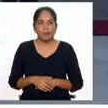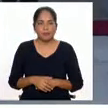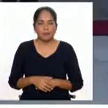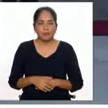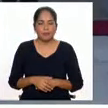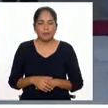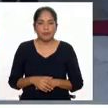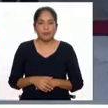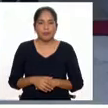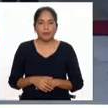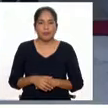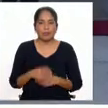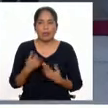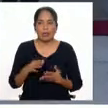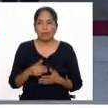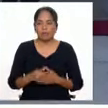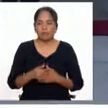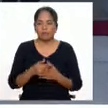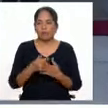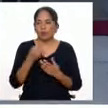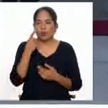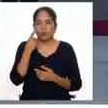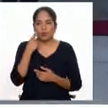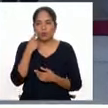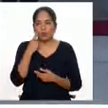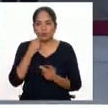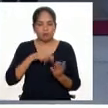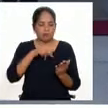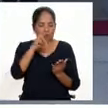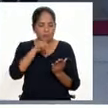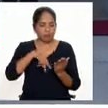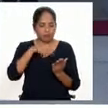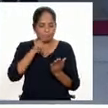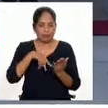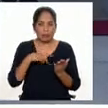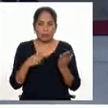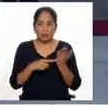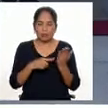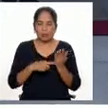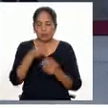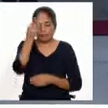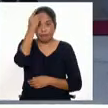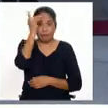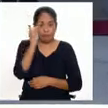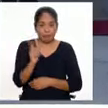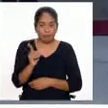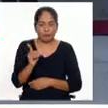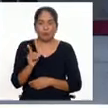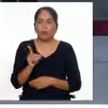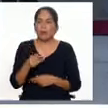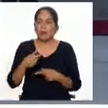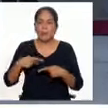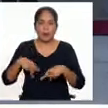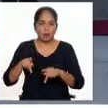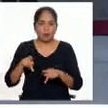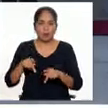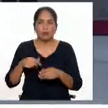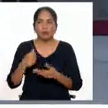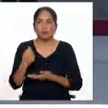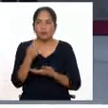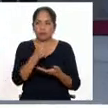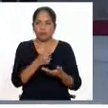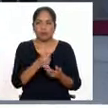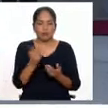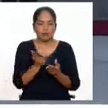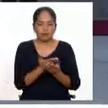Ya tiene perfil técnico y si usted decide, se podía licitar, ¿no?,